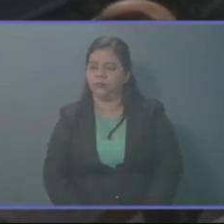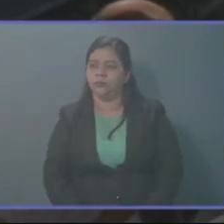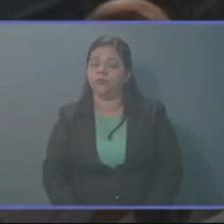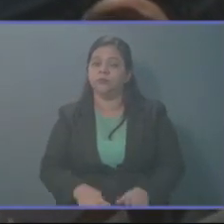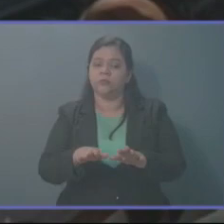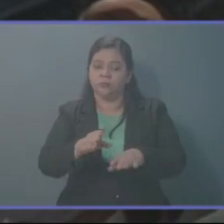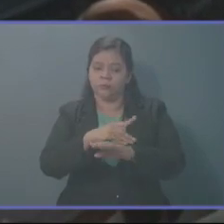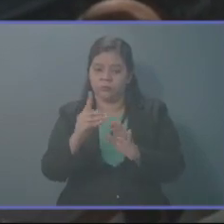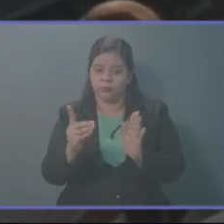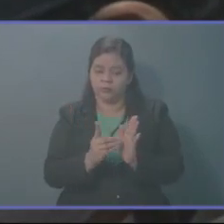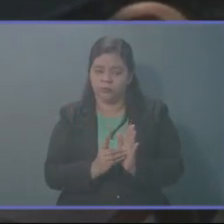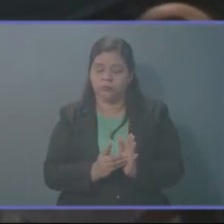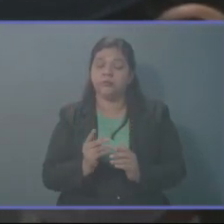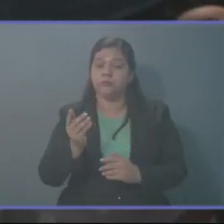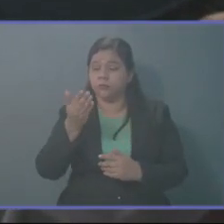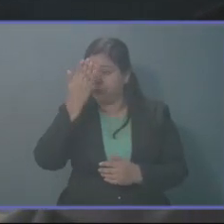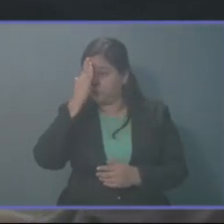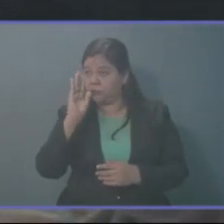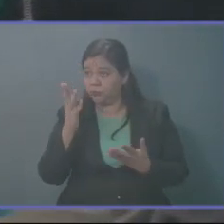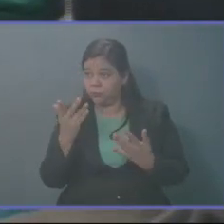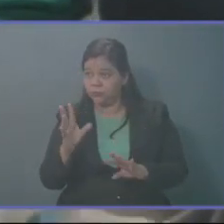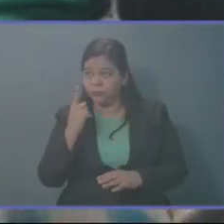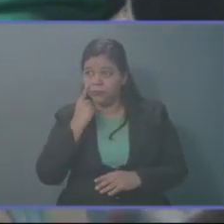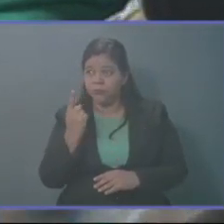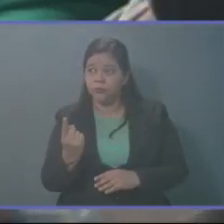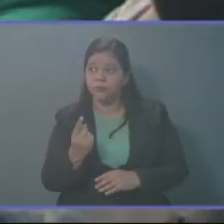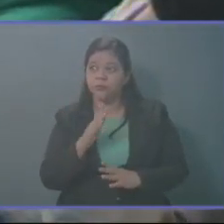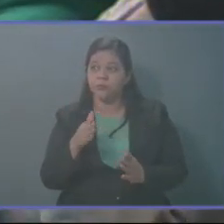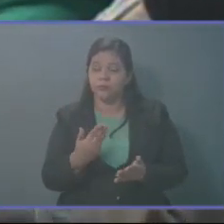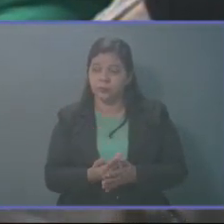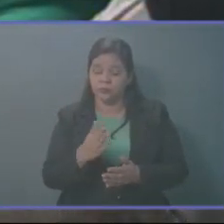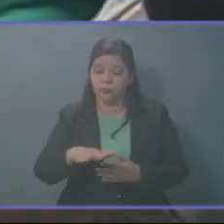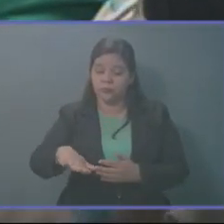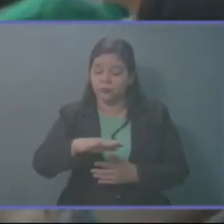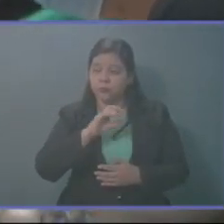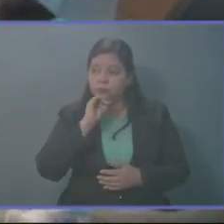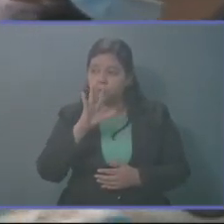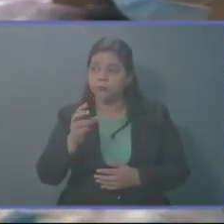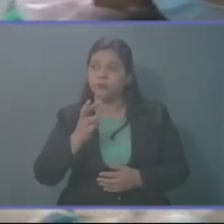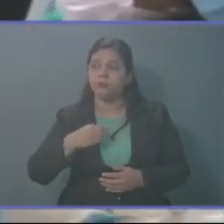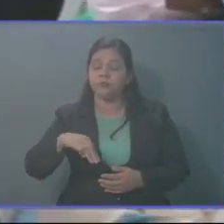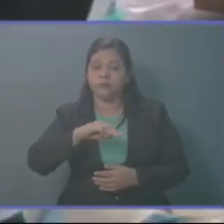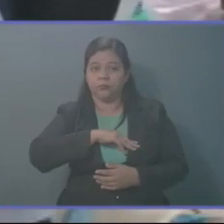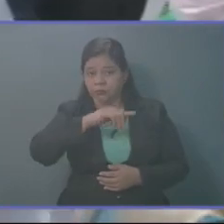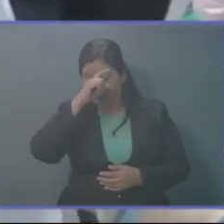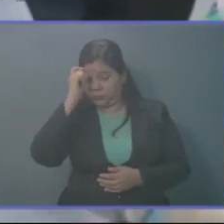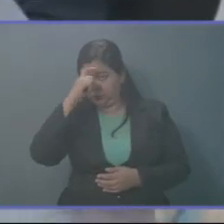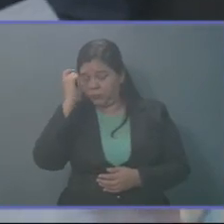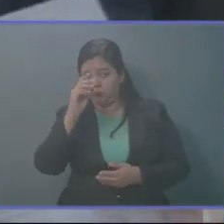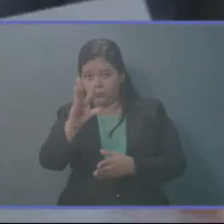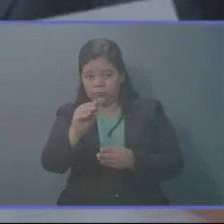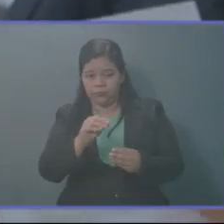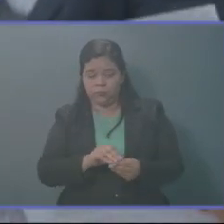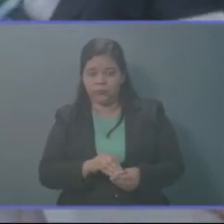Gracias, diputada. No sé si ha leído usted allí los rubros. Dice, del Ministerio de Trabajo